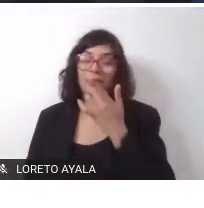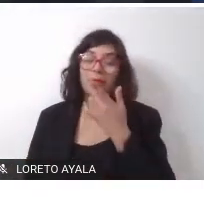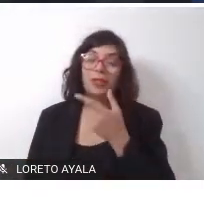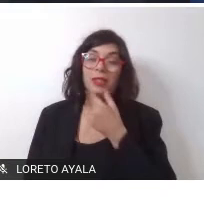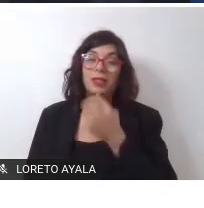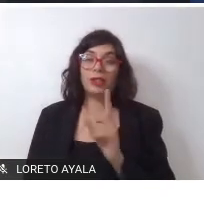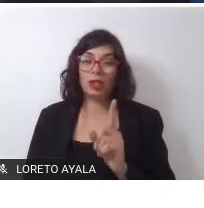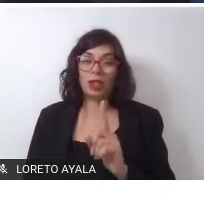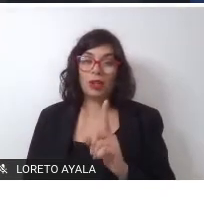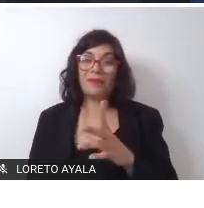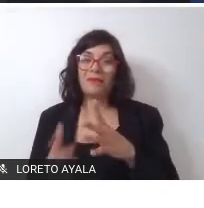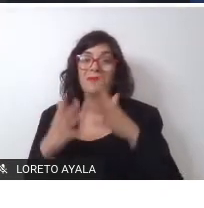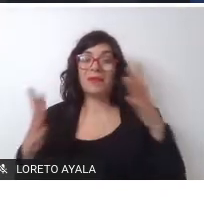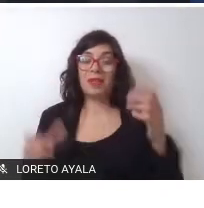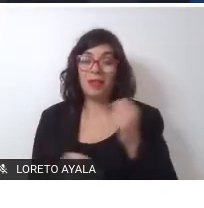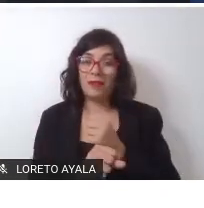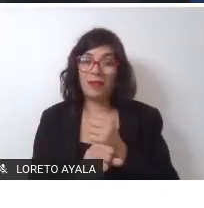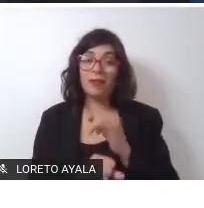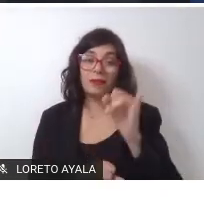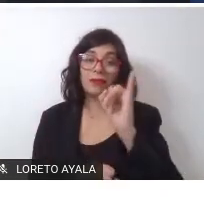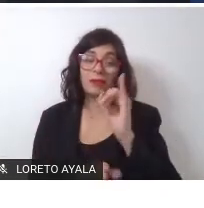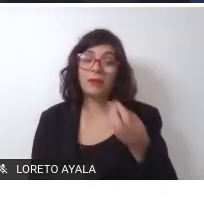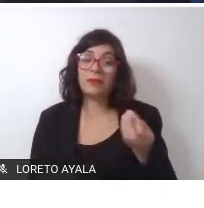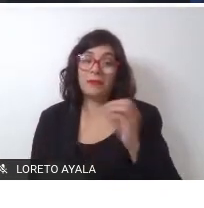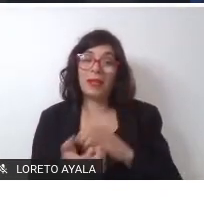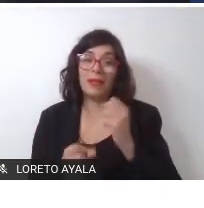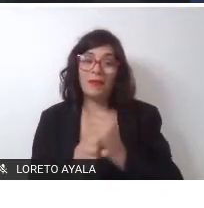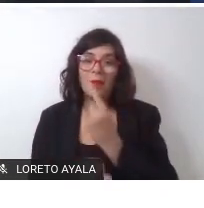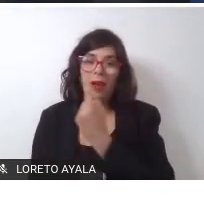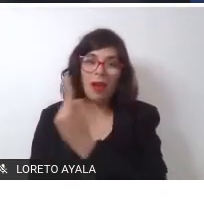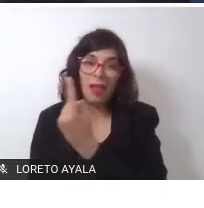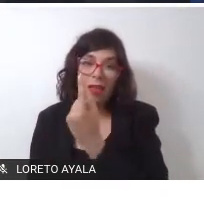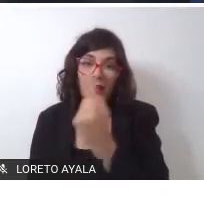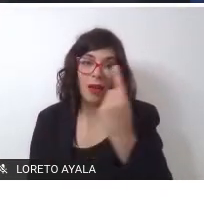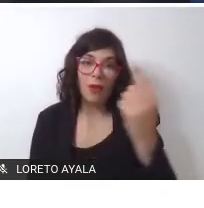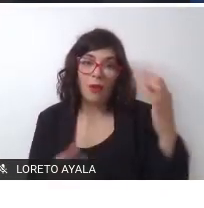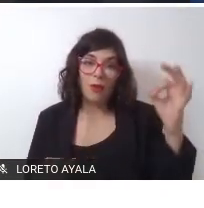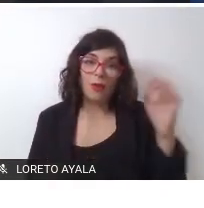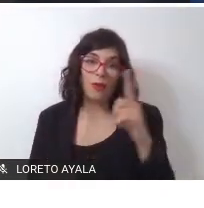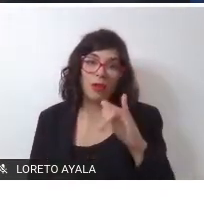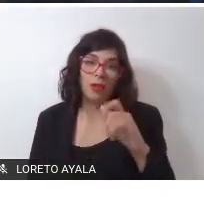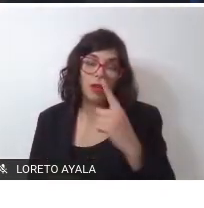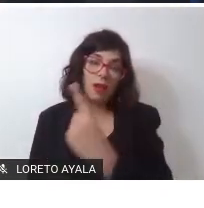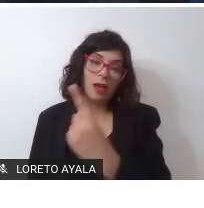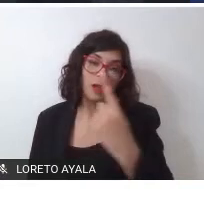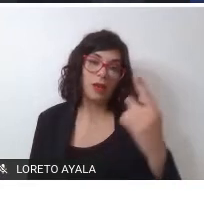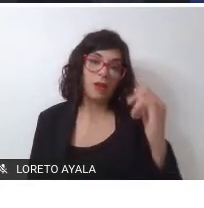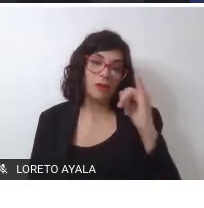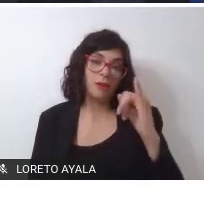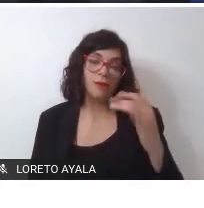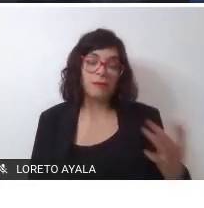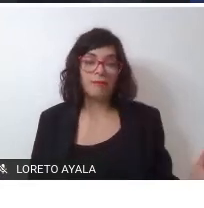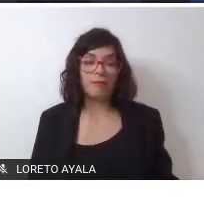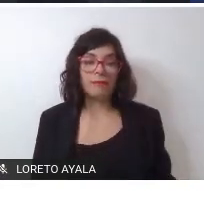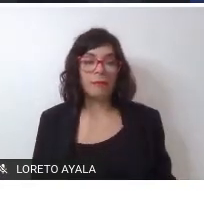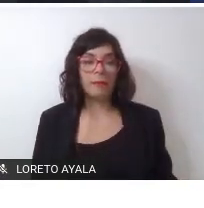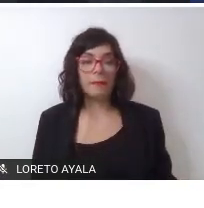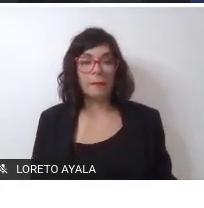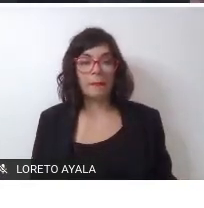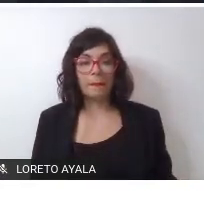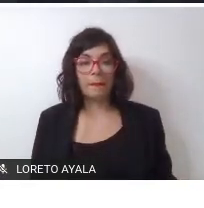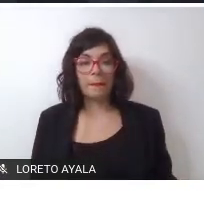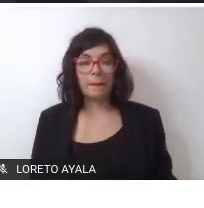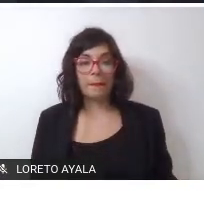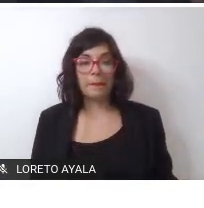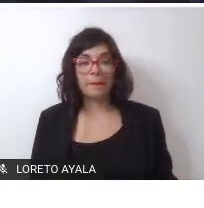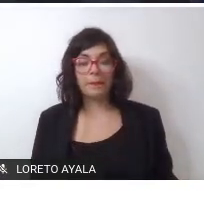sino que es más pega. Y es cierto, pues es más pega, porque tienen que hacerle una guía por cada uno de los cursos, ¿ya? Me voy a permitir, esto